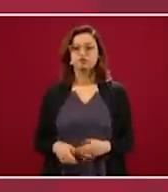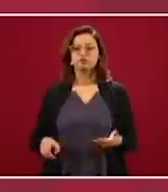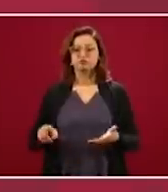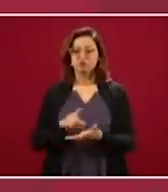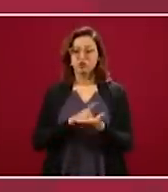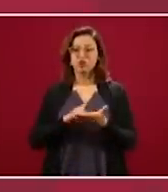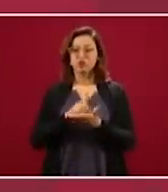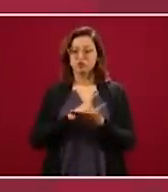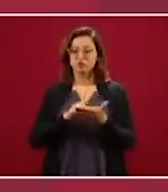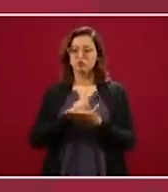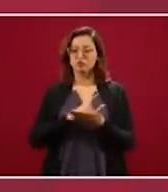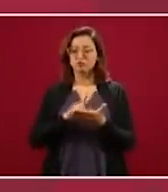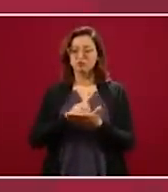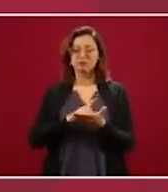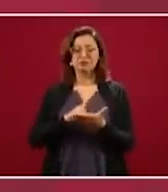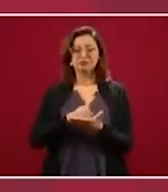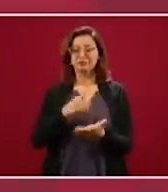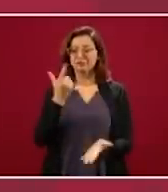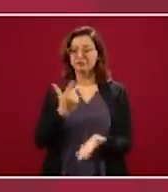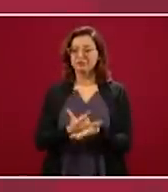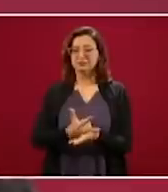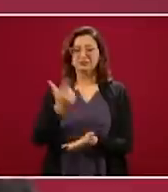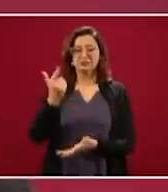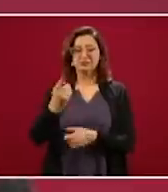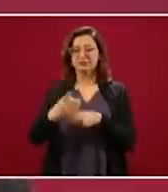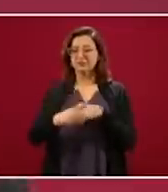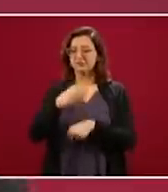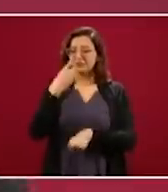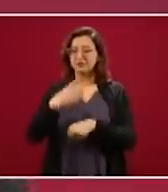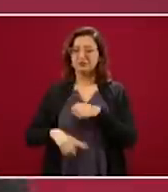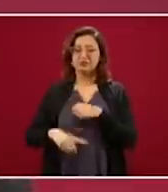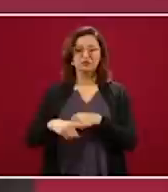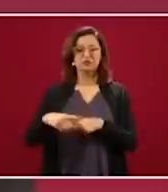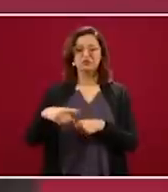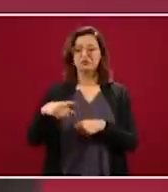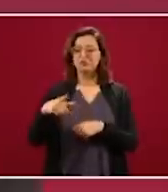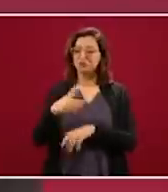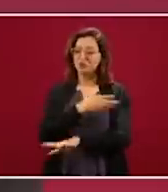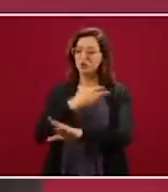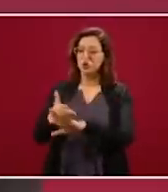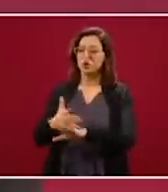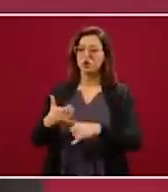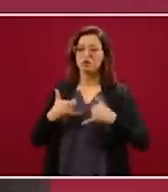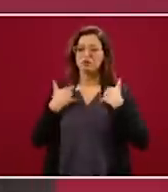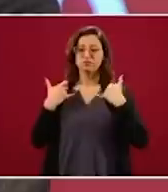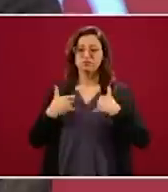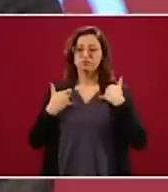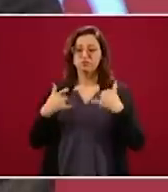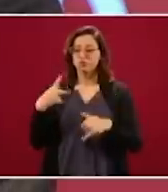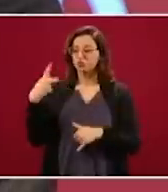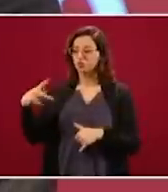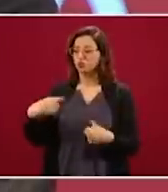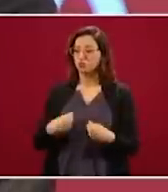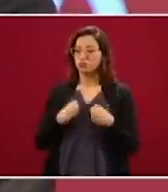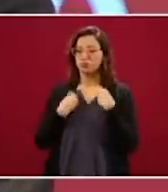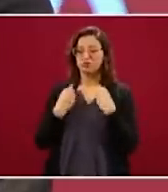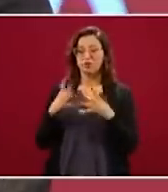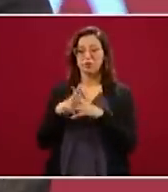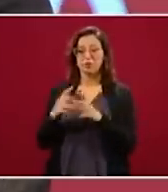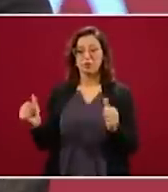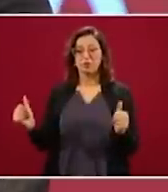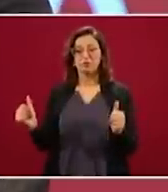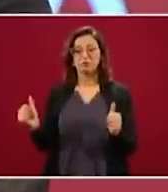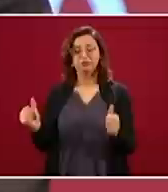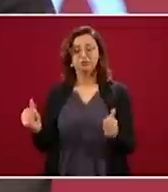nocivas por completo, que acaban con los jóvenes. Entonces, eso lo tenemos que atender,